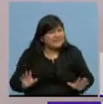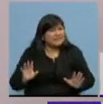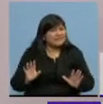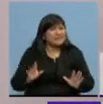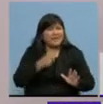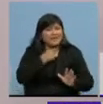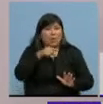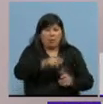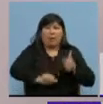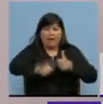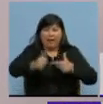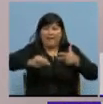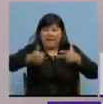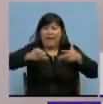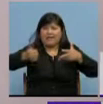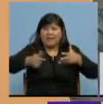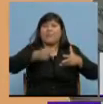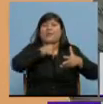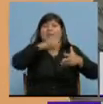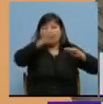más grandes